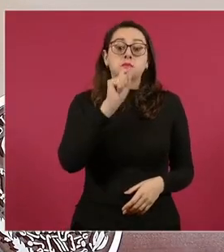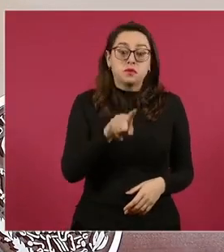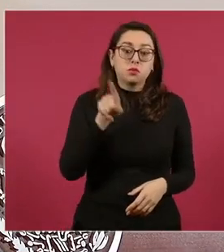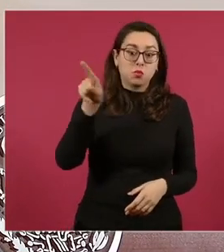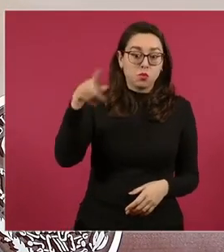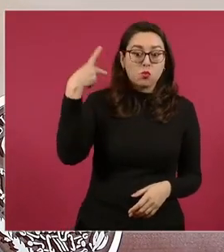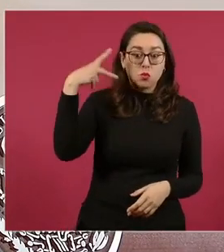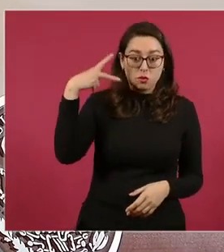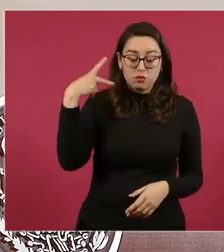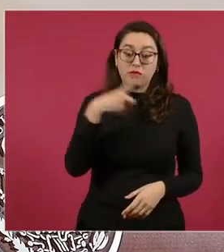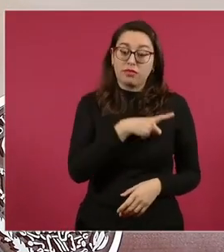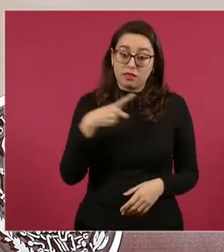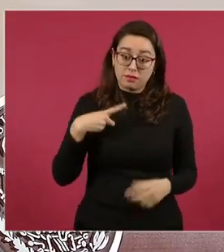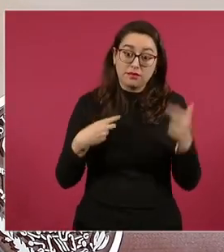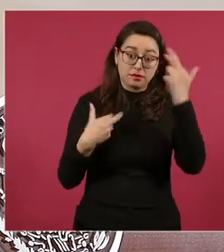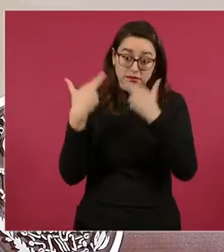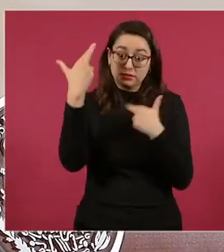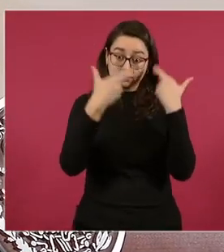con el museo?